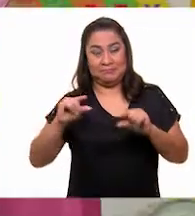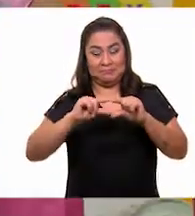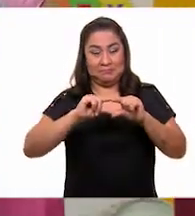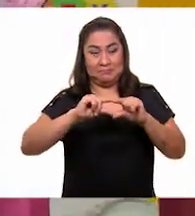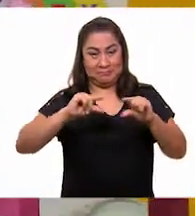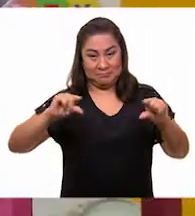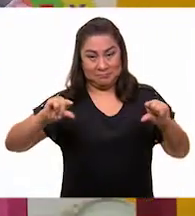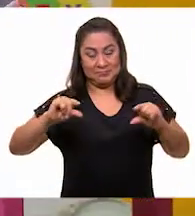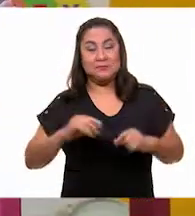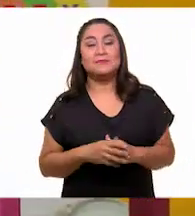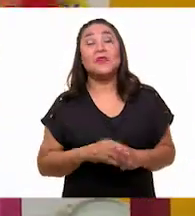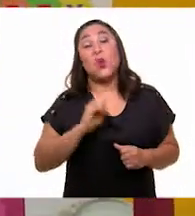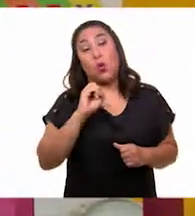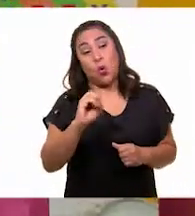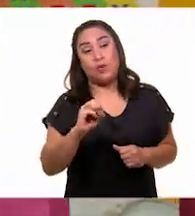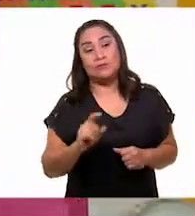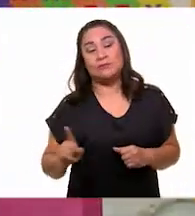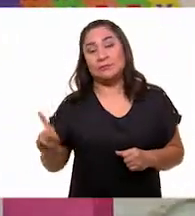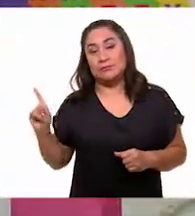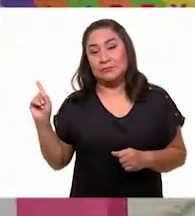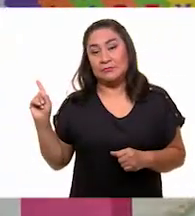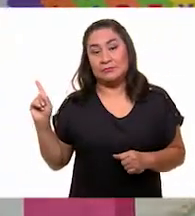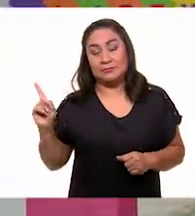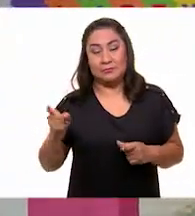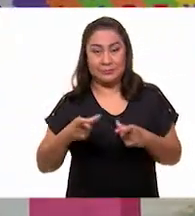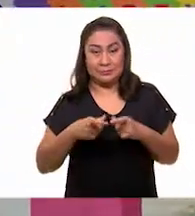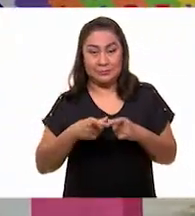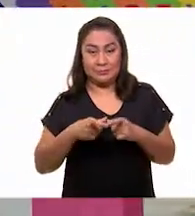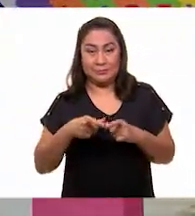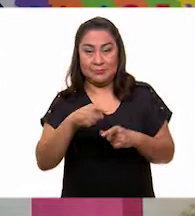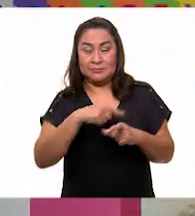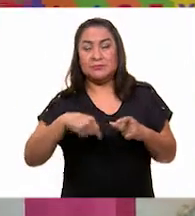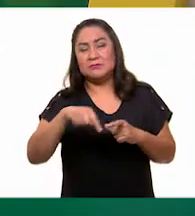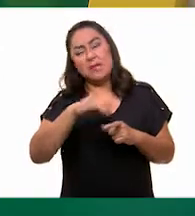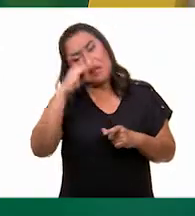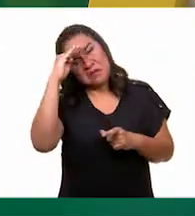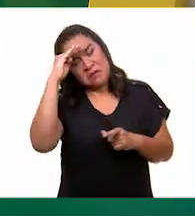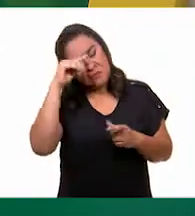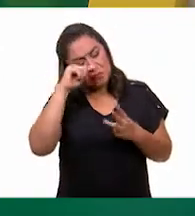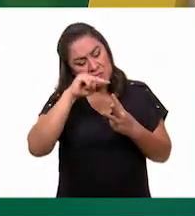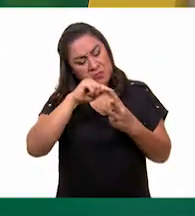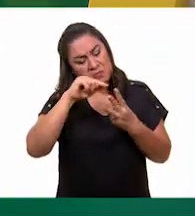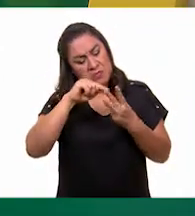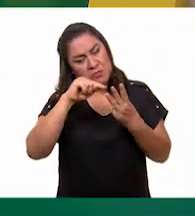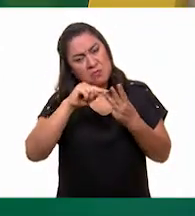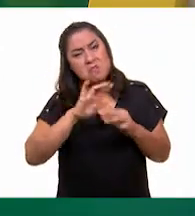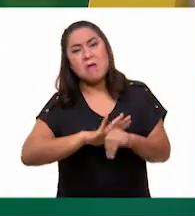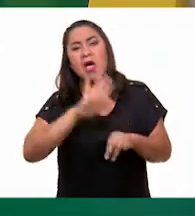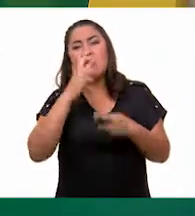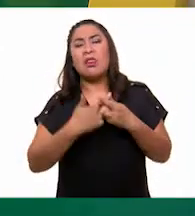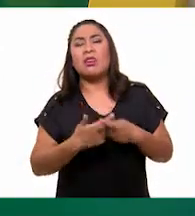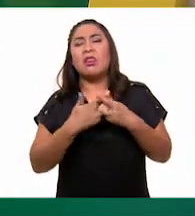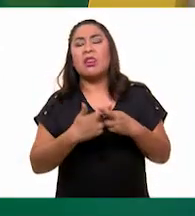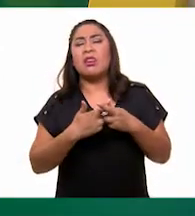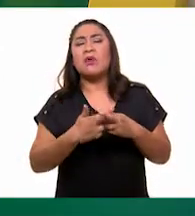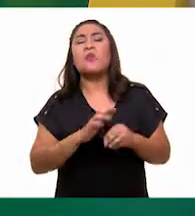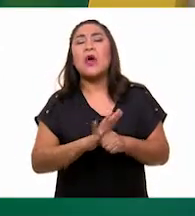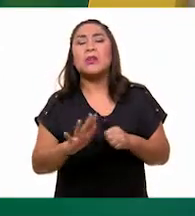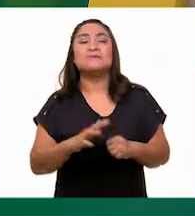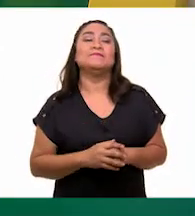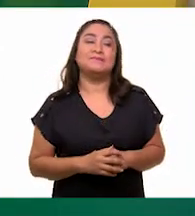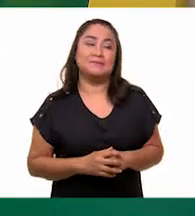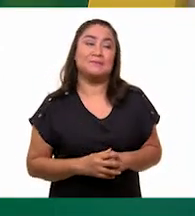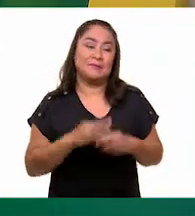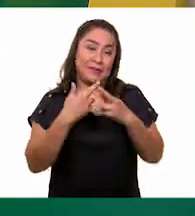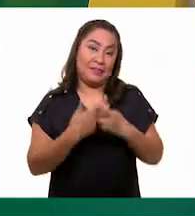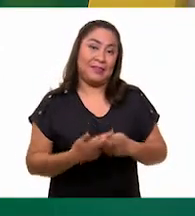rectángulo o el que tiene una forma de círculo. ¿Cuál dicen? Claro, el que le